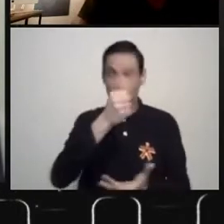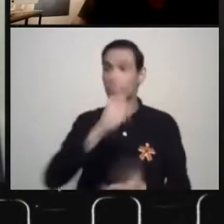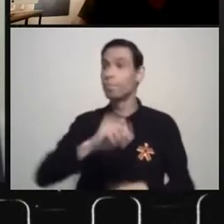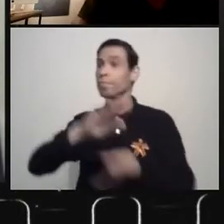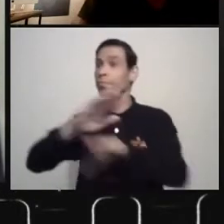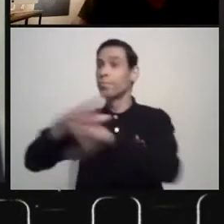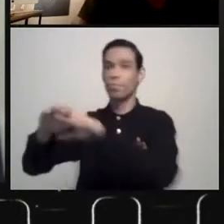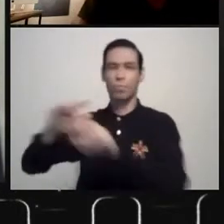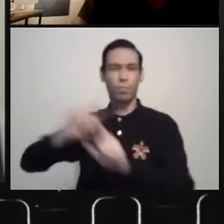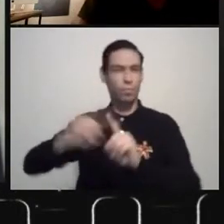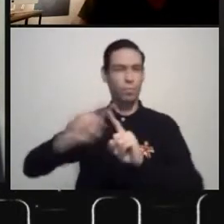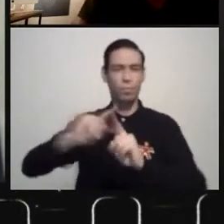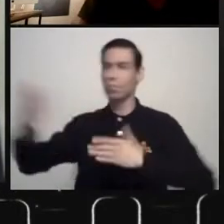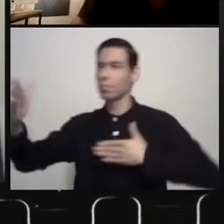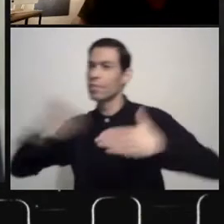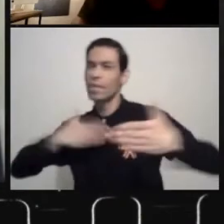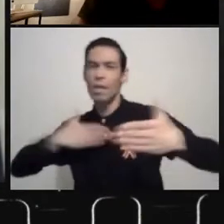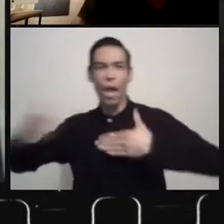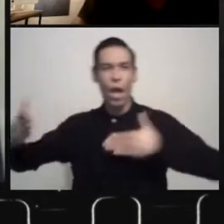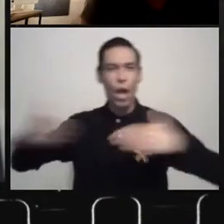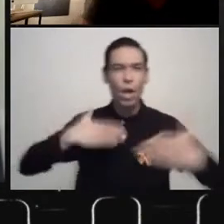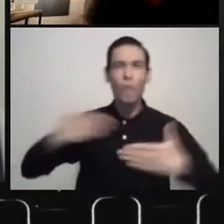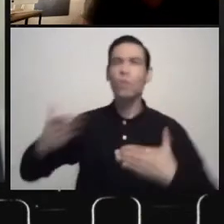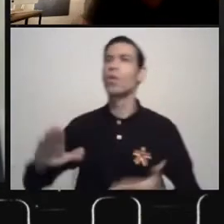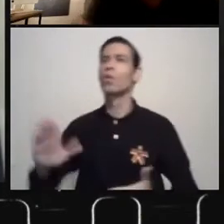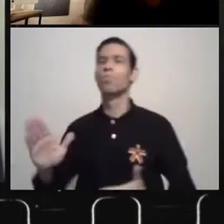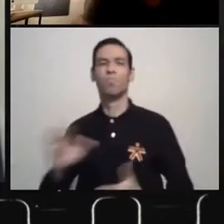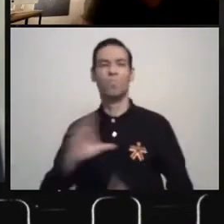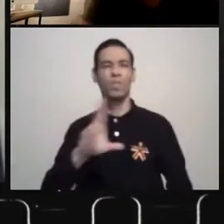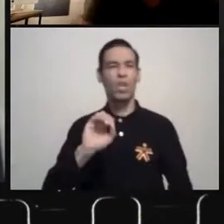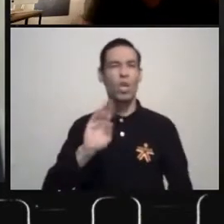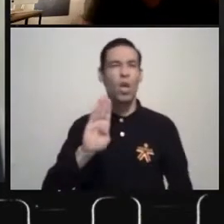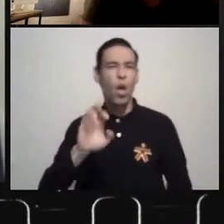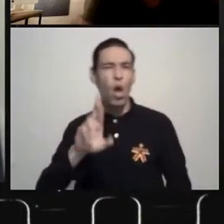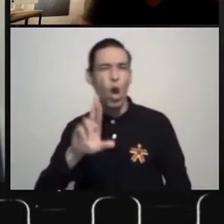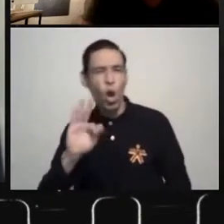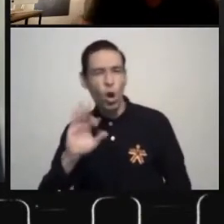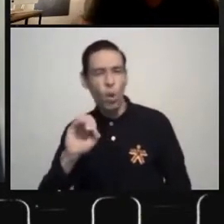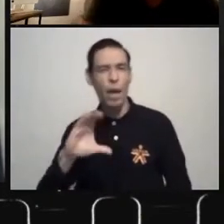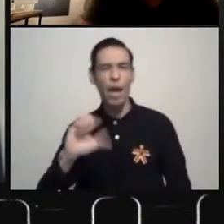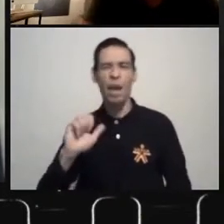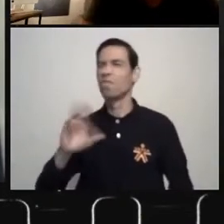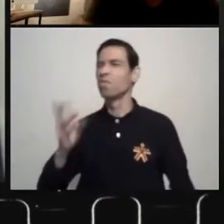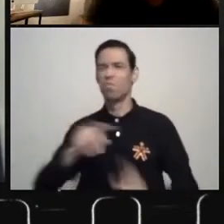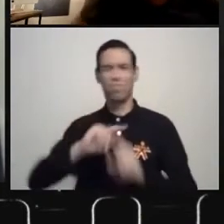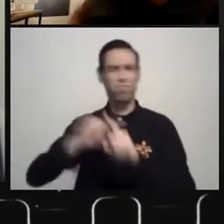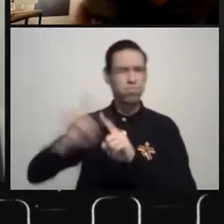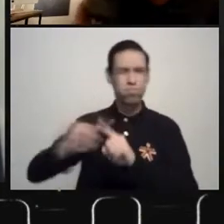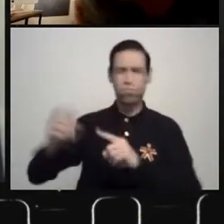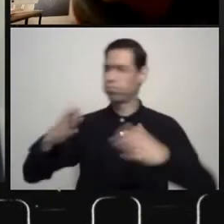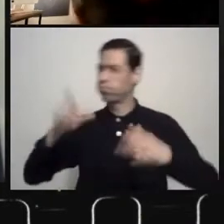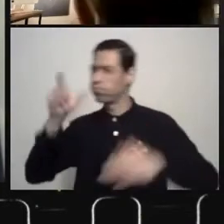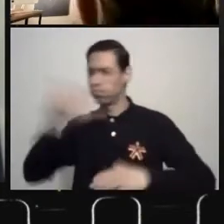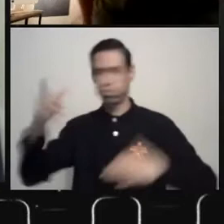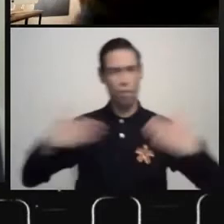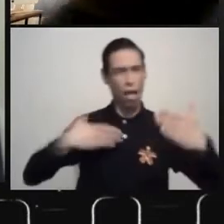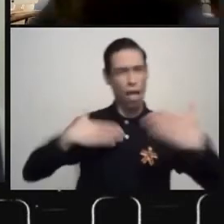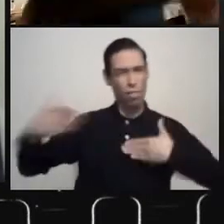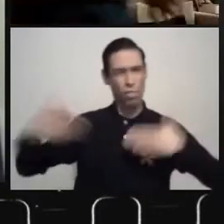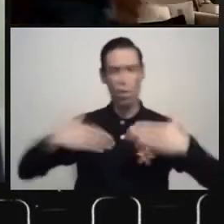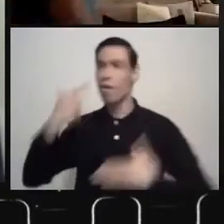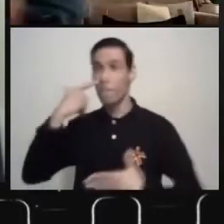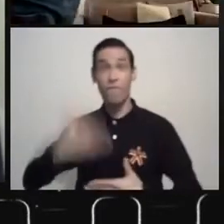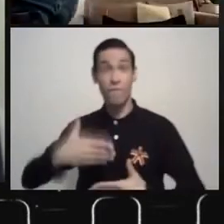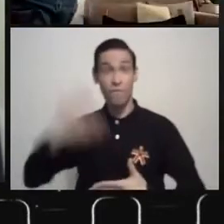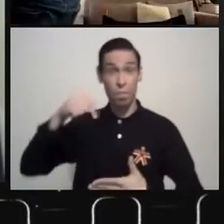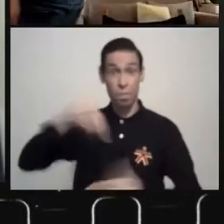reconocidos de la industria. Llamamos a Roberto Cano, a Cristóbal Errázuriz, a Gloria Montoya, a Alejandra Chamorro. Hicimos una película